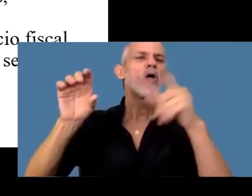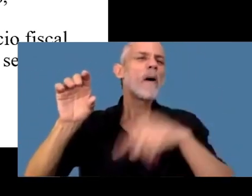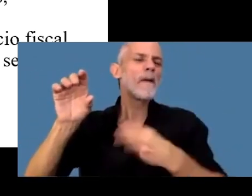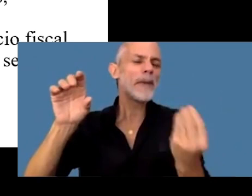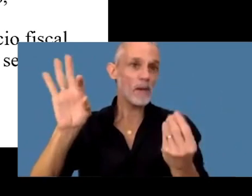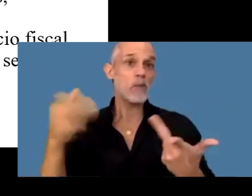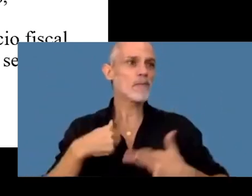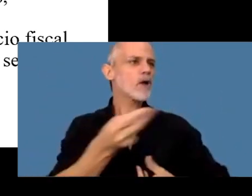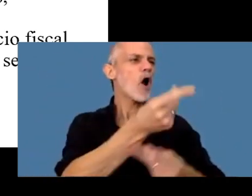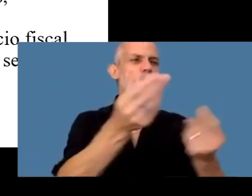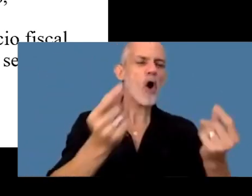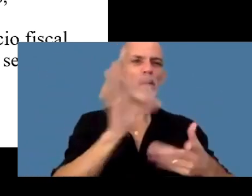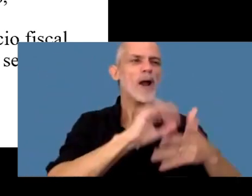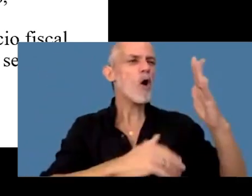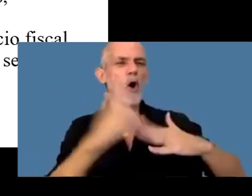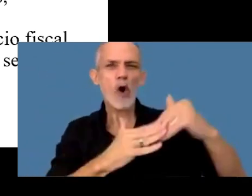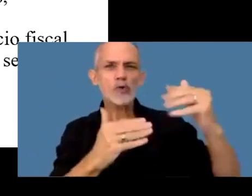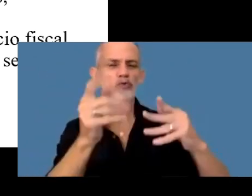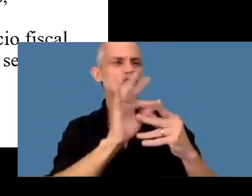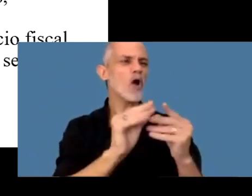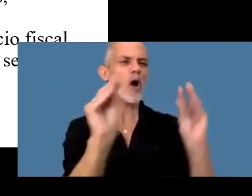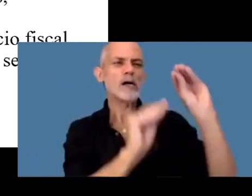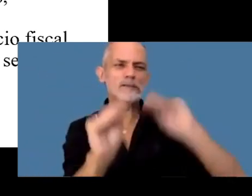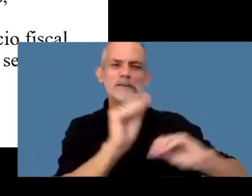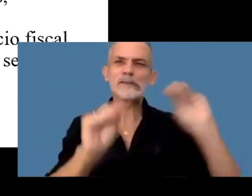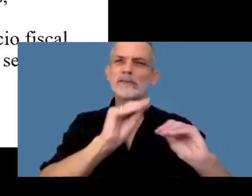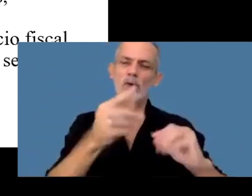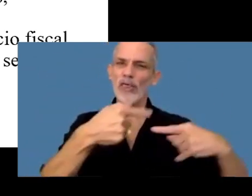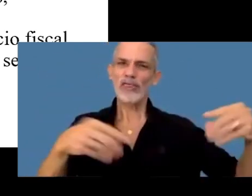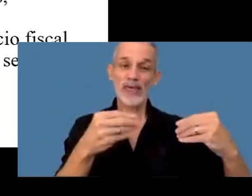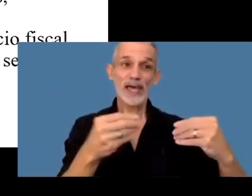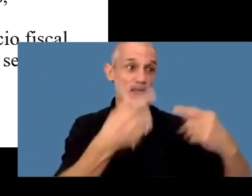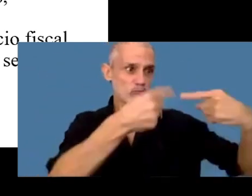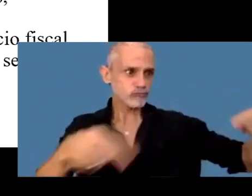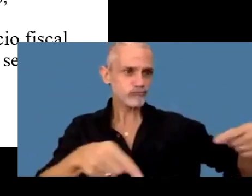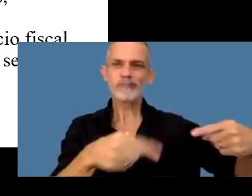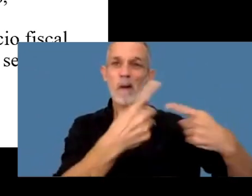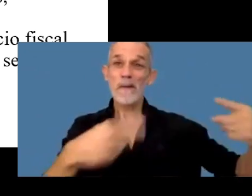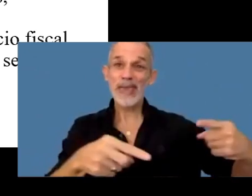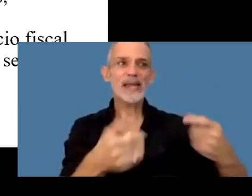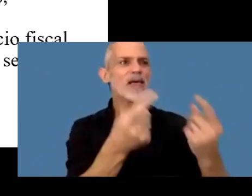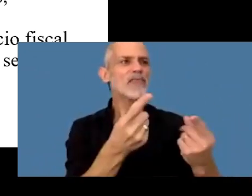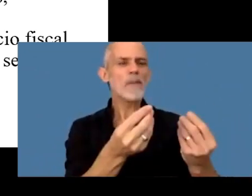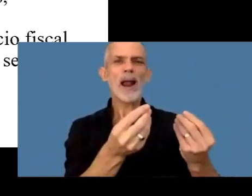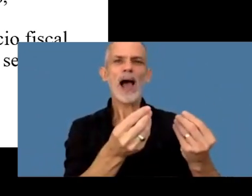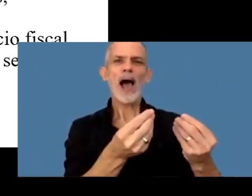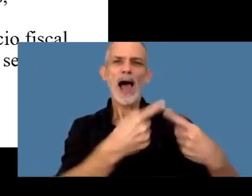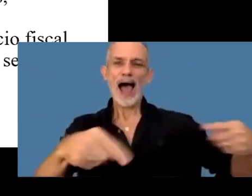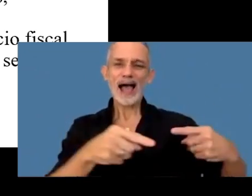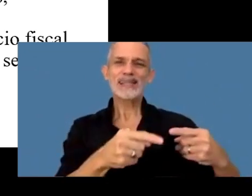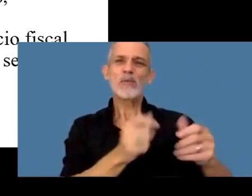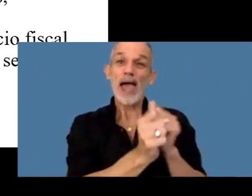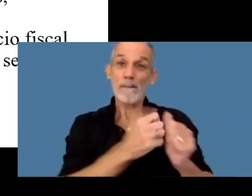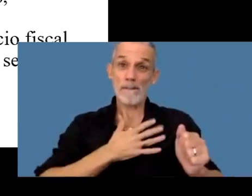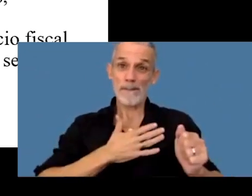adquisición, construcción o elaboración de bienes que se destinen al activo fijo de la empresa y